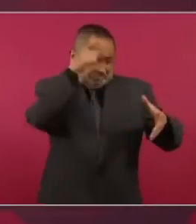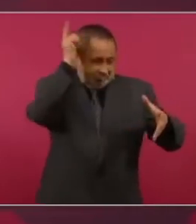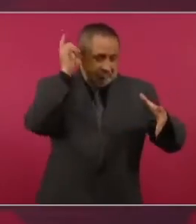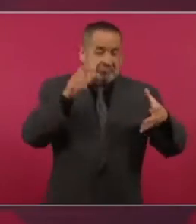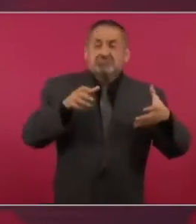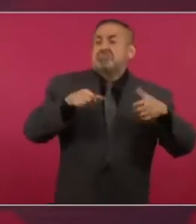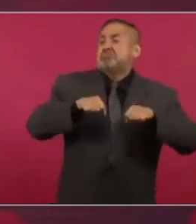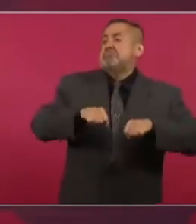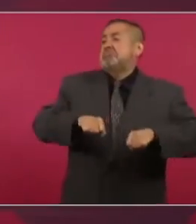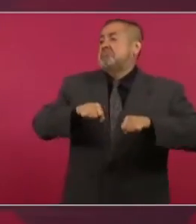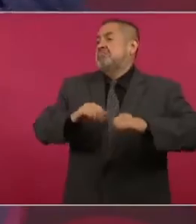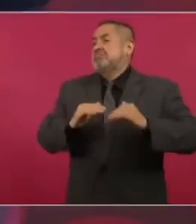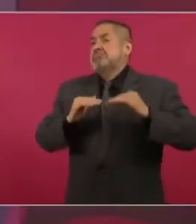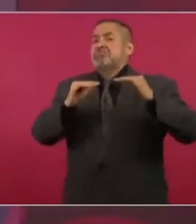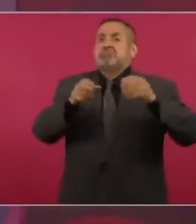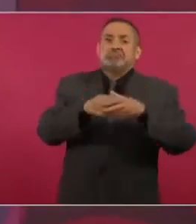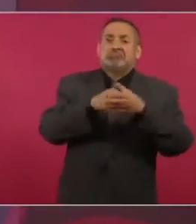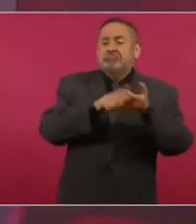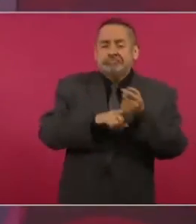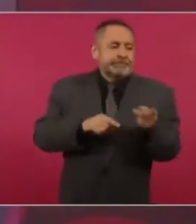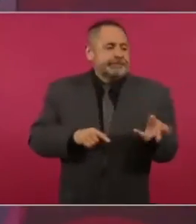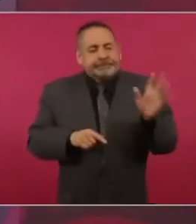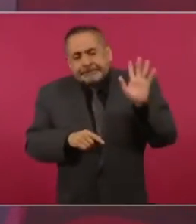Entonces se sentían